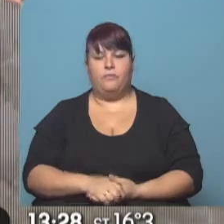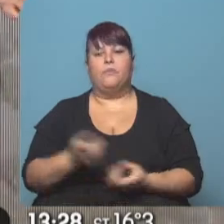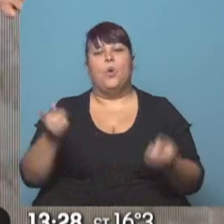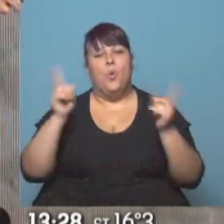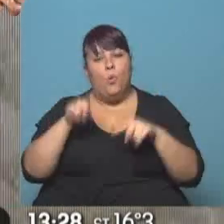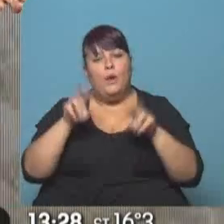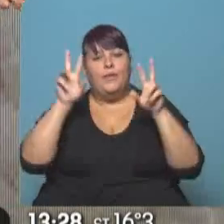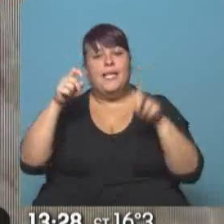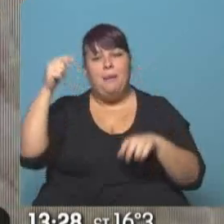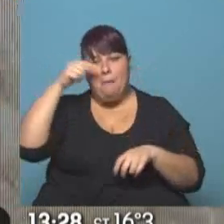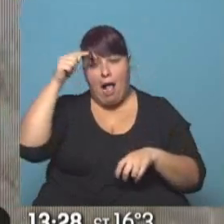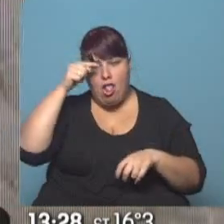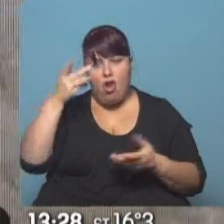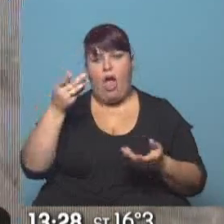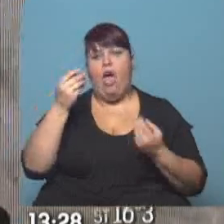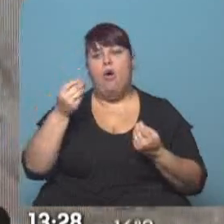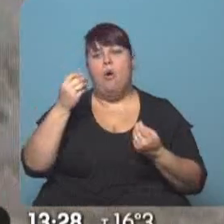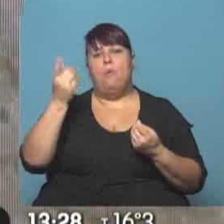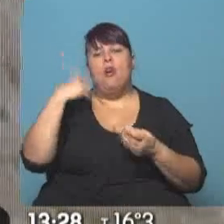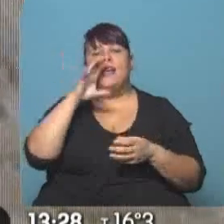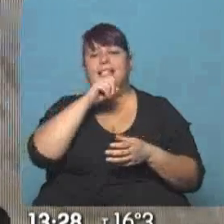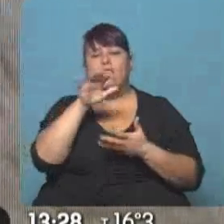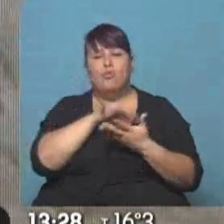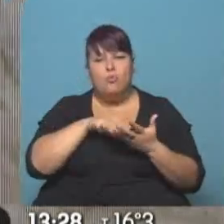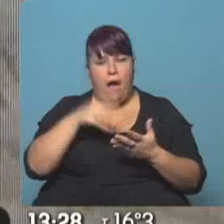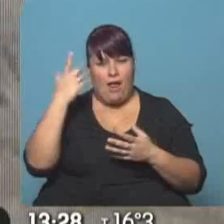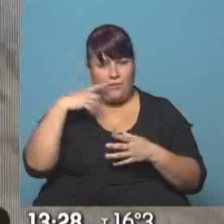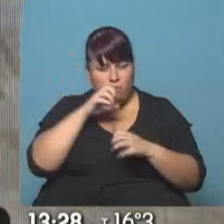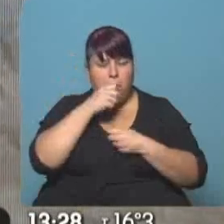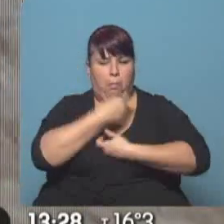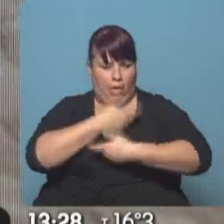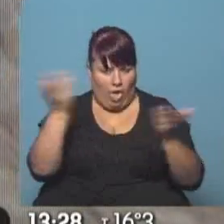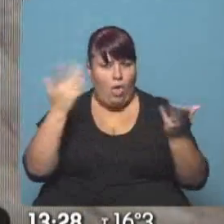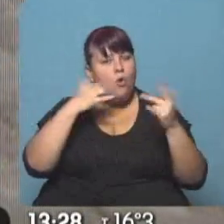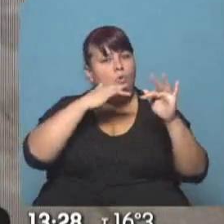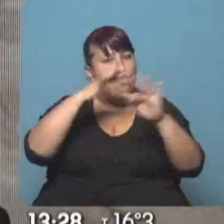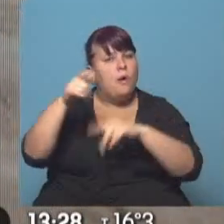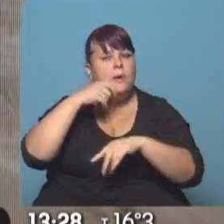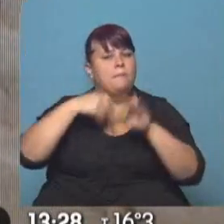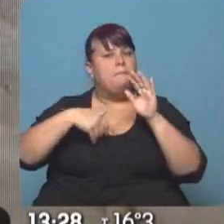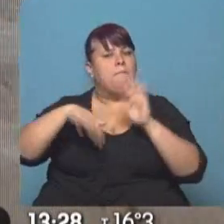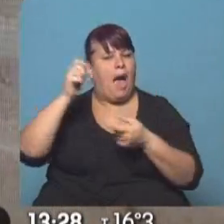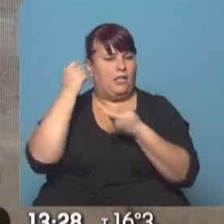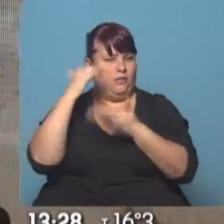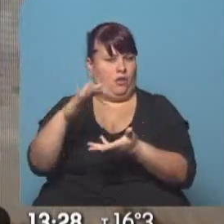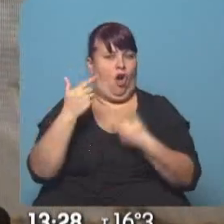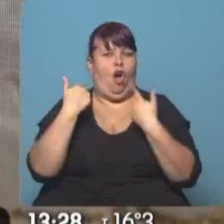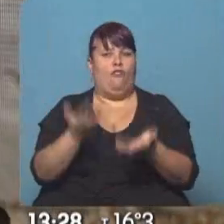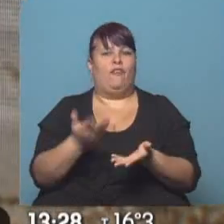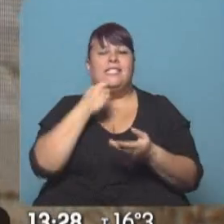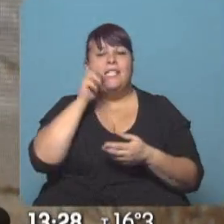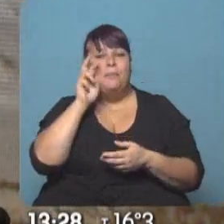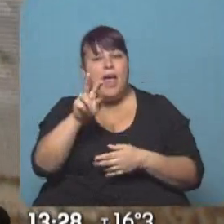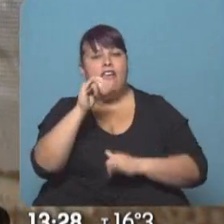Nos volvemos a ocupar del caso Santiago Maldonado porque se levantó el secreto de sumario en las últimas horas y trascendió que aumentará la recompensa ofrecida para quien